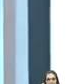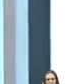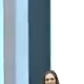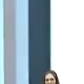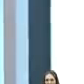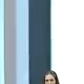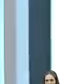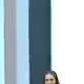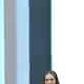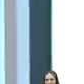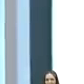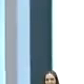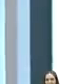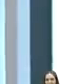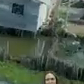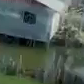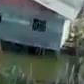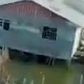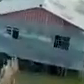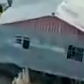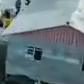volvemos con la información de cultura.